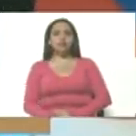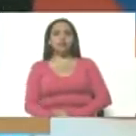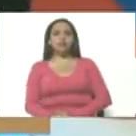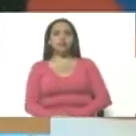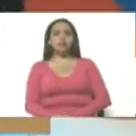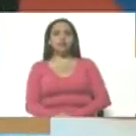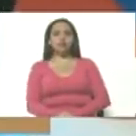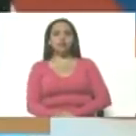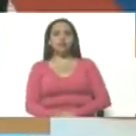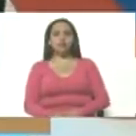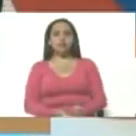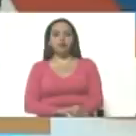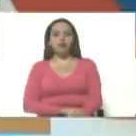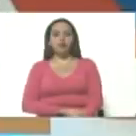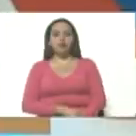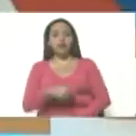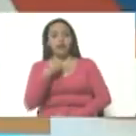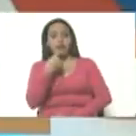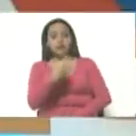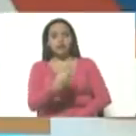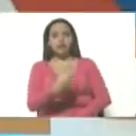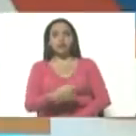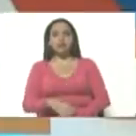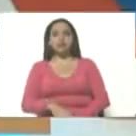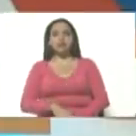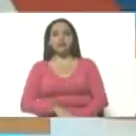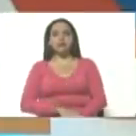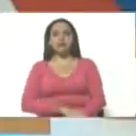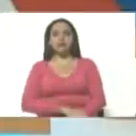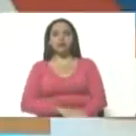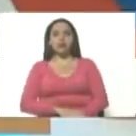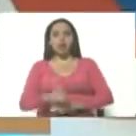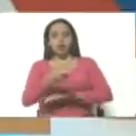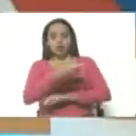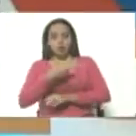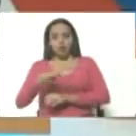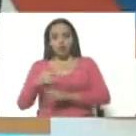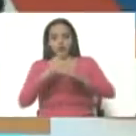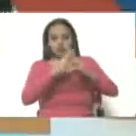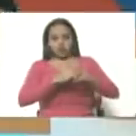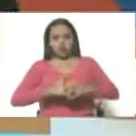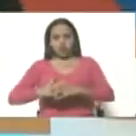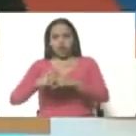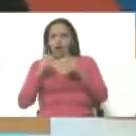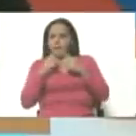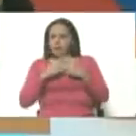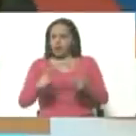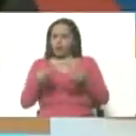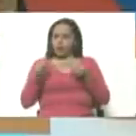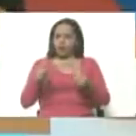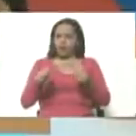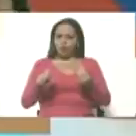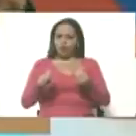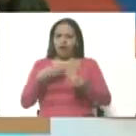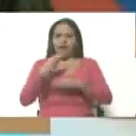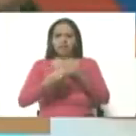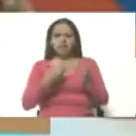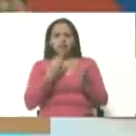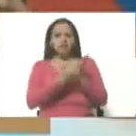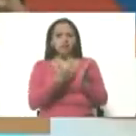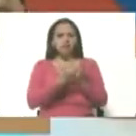los argumentos que ha hecho el gobierno estadounidense, pero con pruebas,